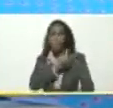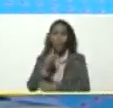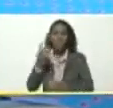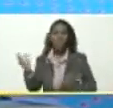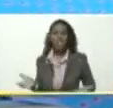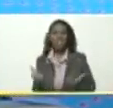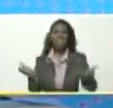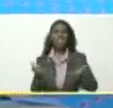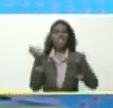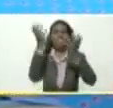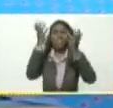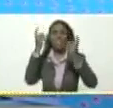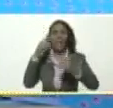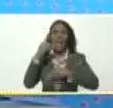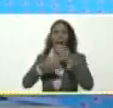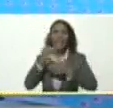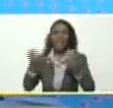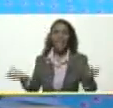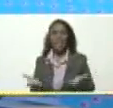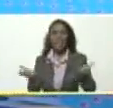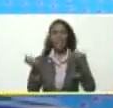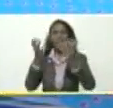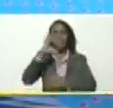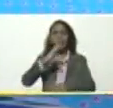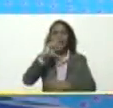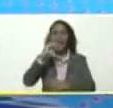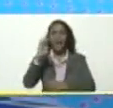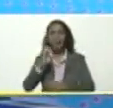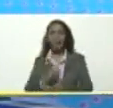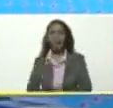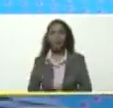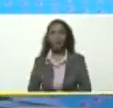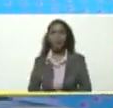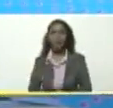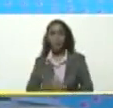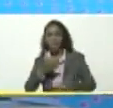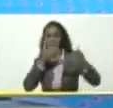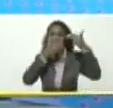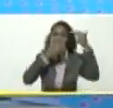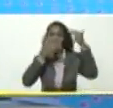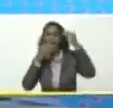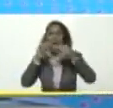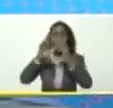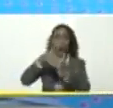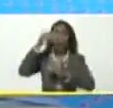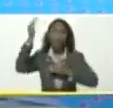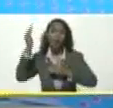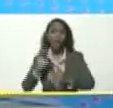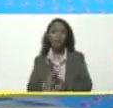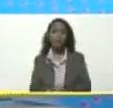dice él, que arda en llamas el CNE, terroristas desde el exterior,